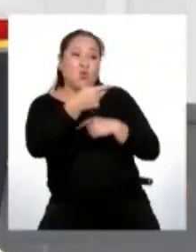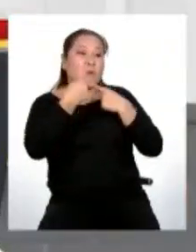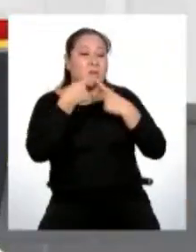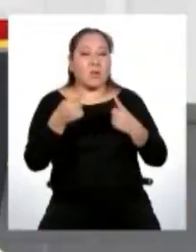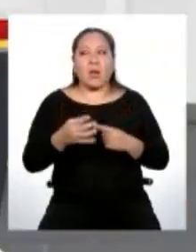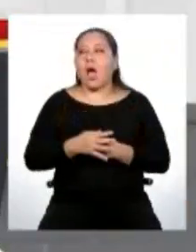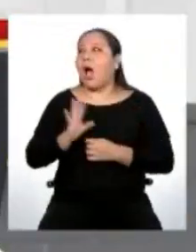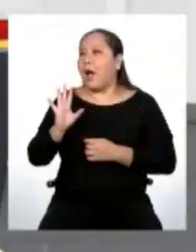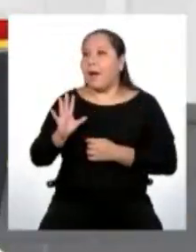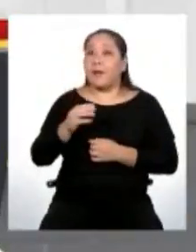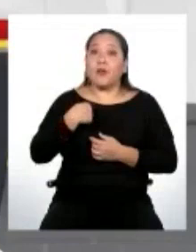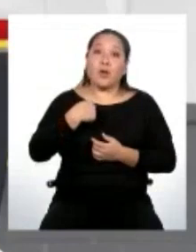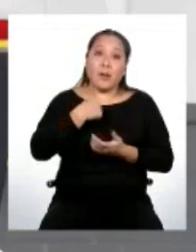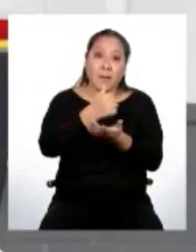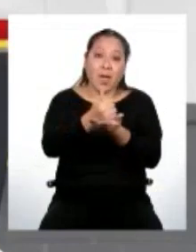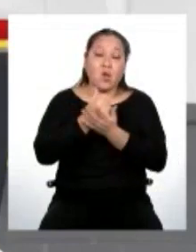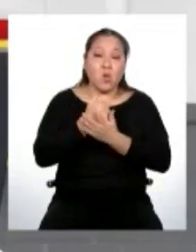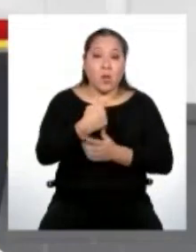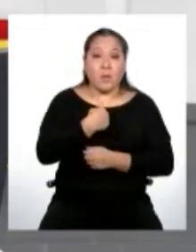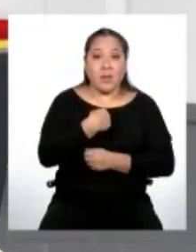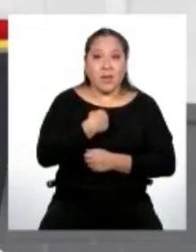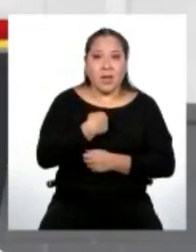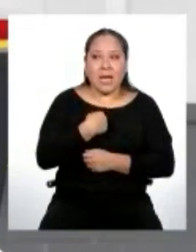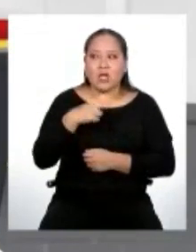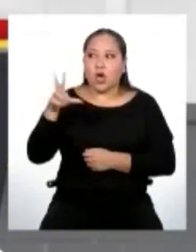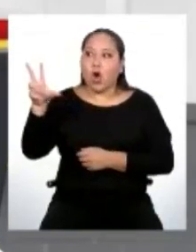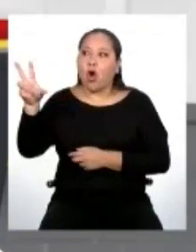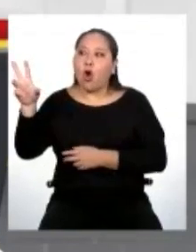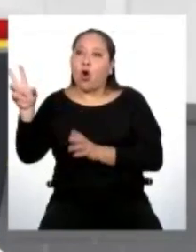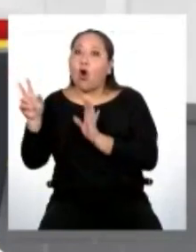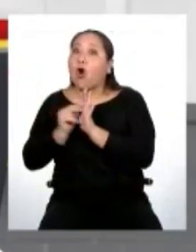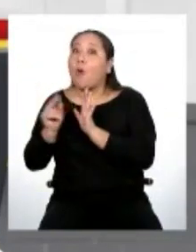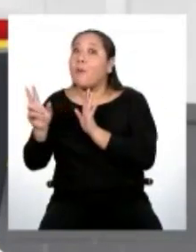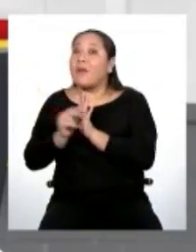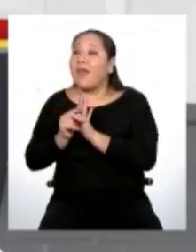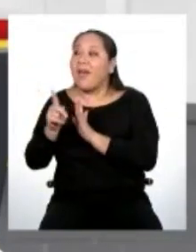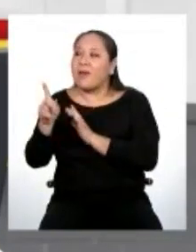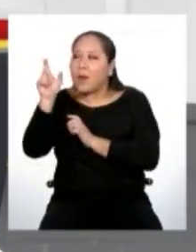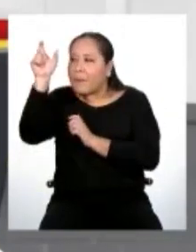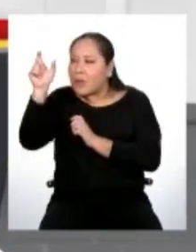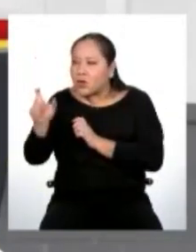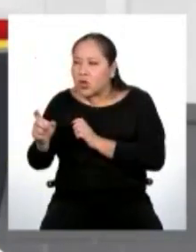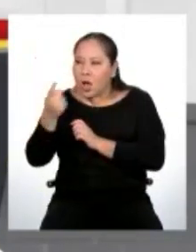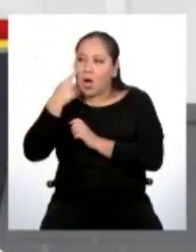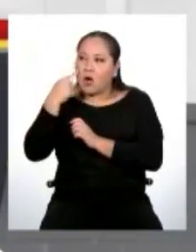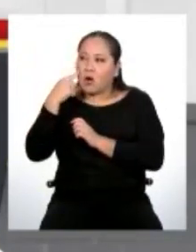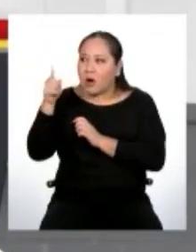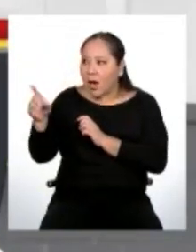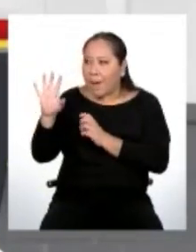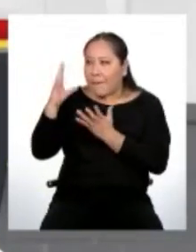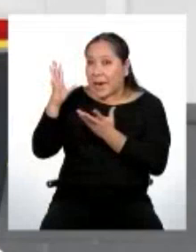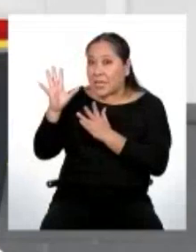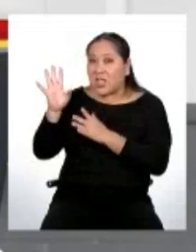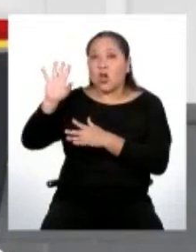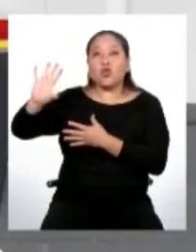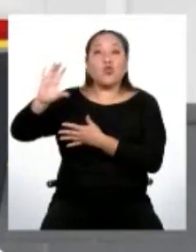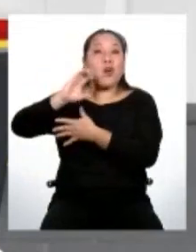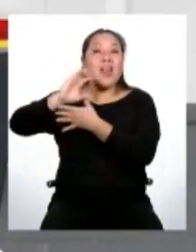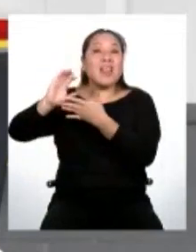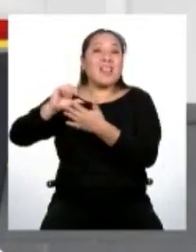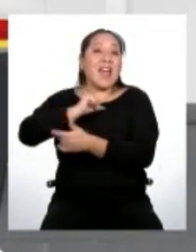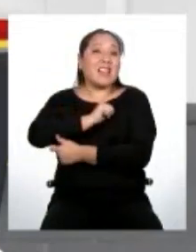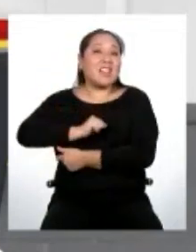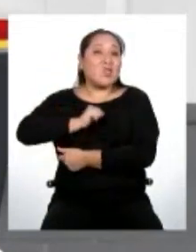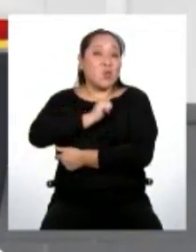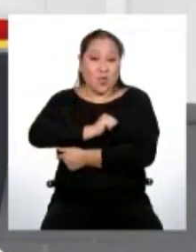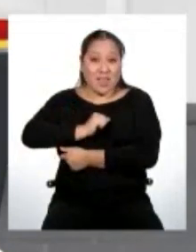ayuda a mí, por ejemplo, es imitar a una persona que conozco y que tenga el carácter del personaje. Si tienes que hacer de